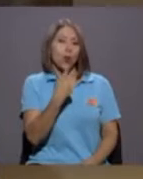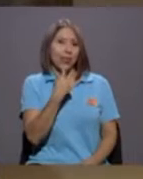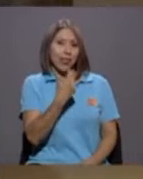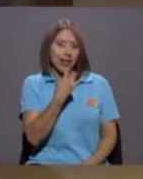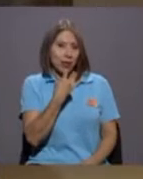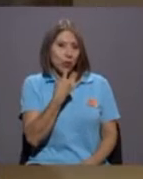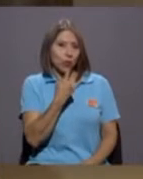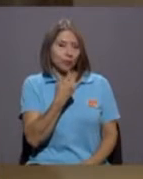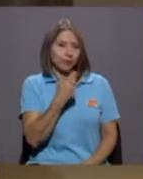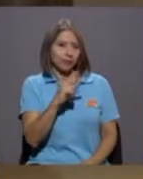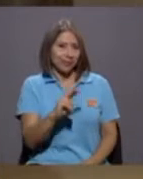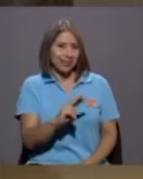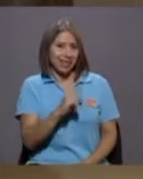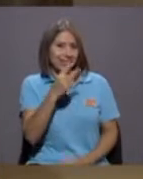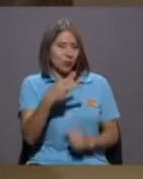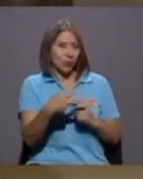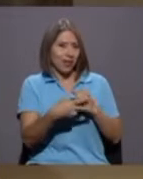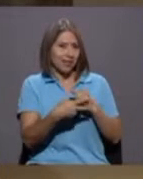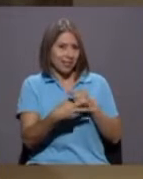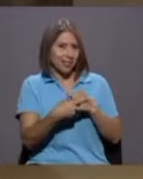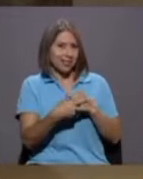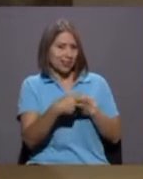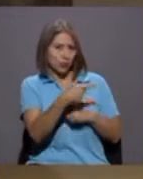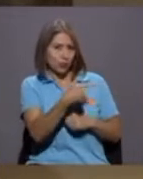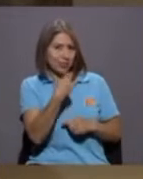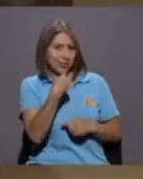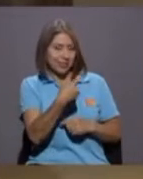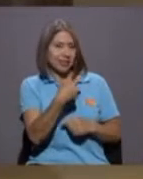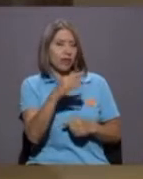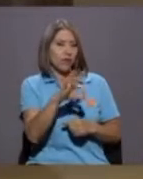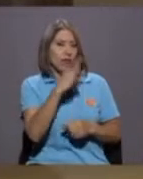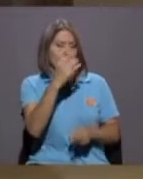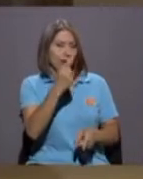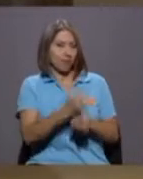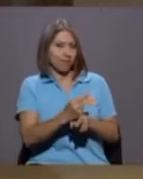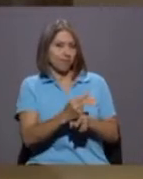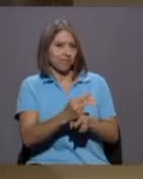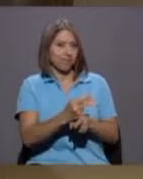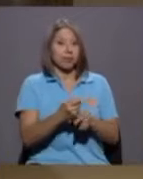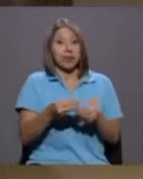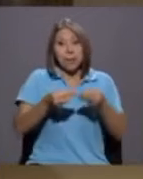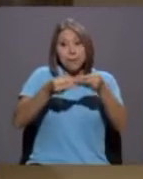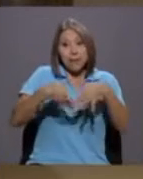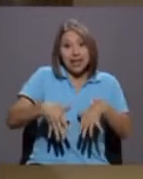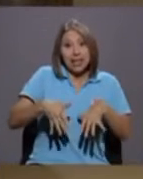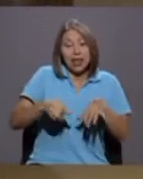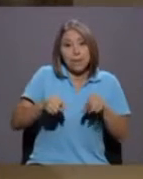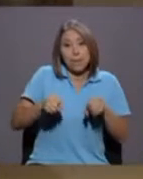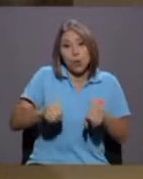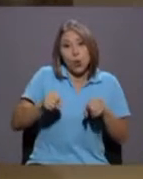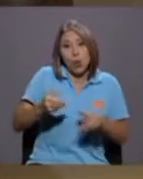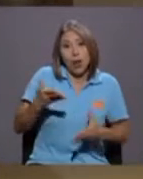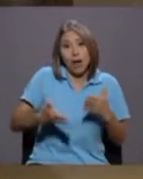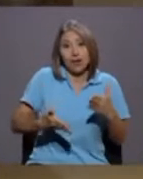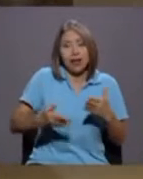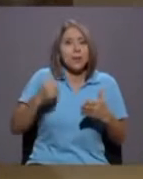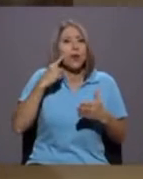es la manera de decirlo, es la pérdida probable, un poco por pensar en el